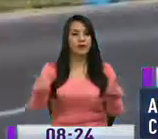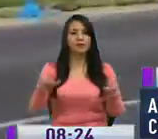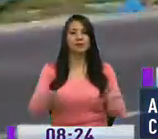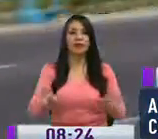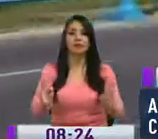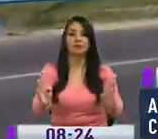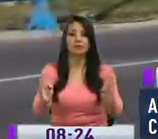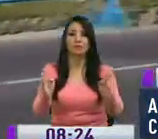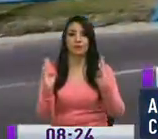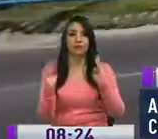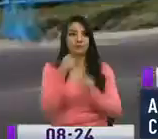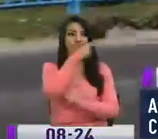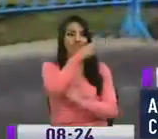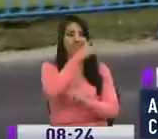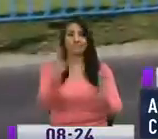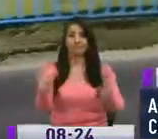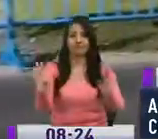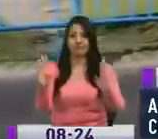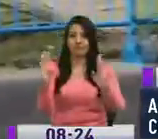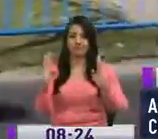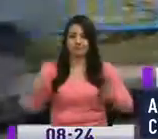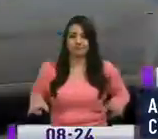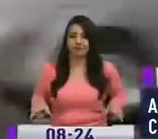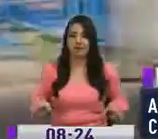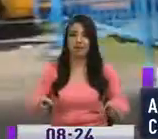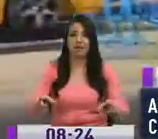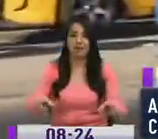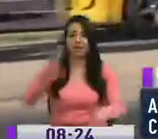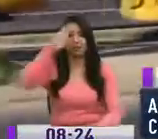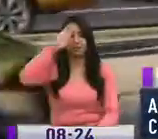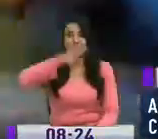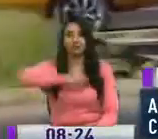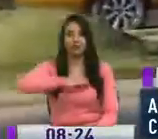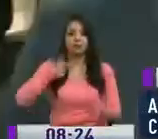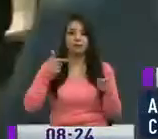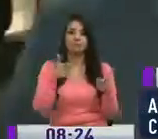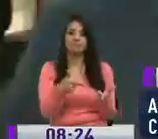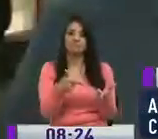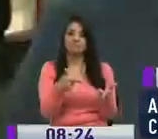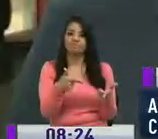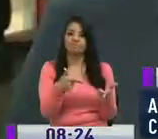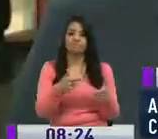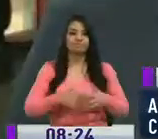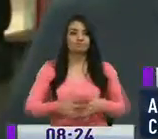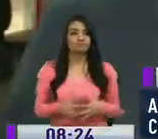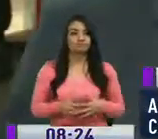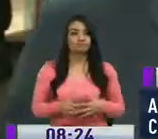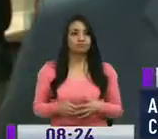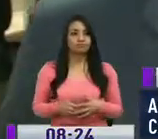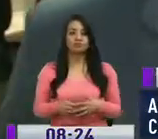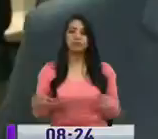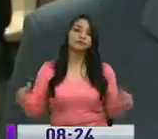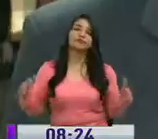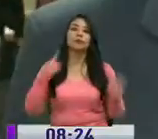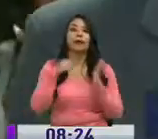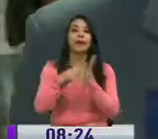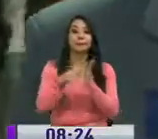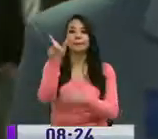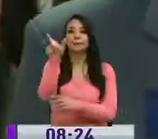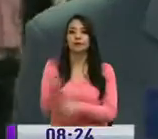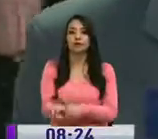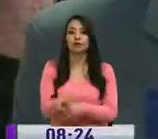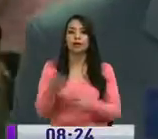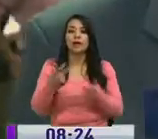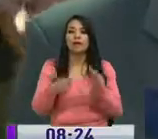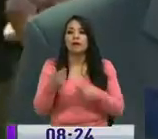vallas metálicas en las veredas, las que estarán custodiadas por agentes metropolitanos. Le generamos de que el impedimento de que el